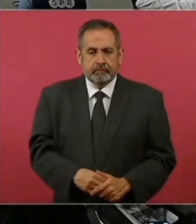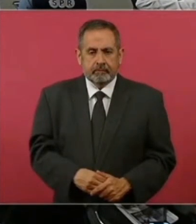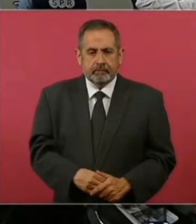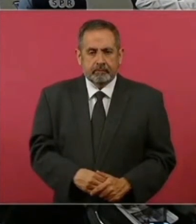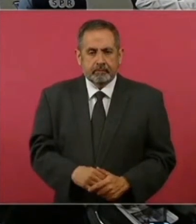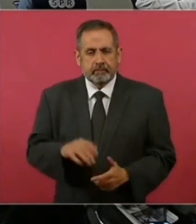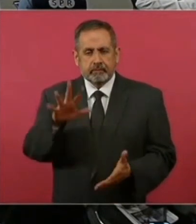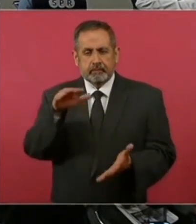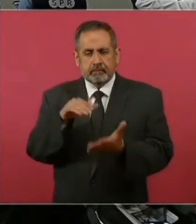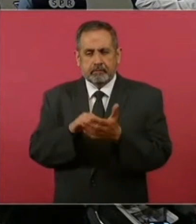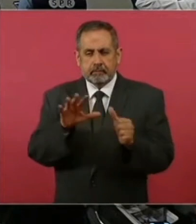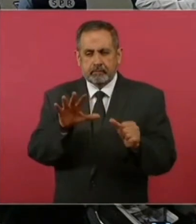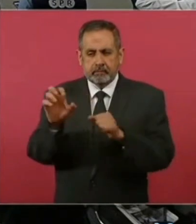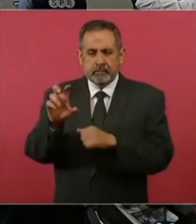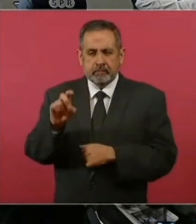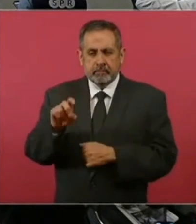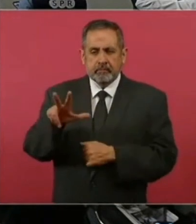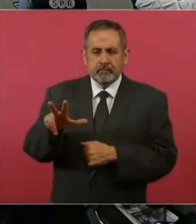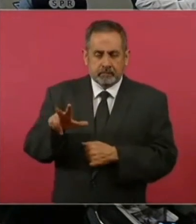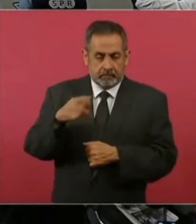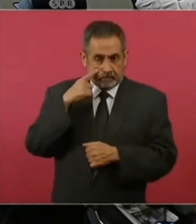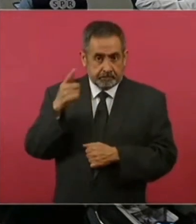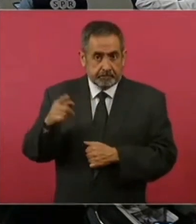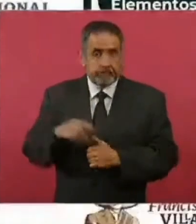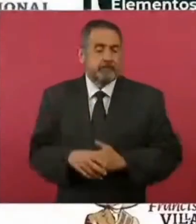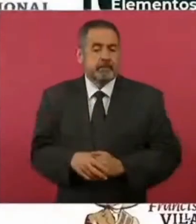tenemos 5.638